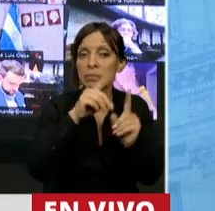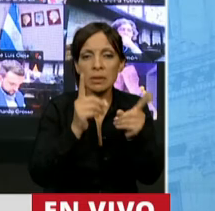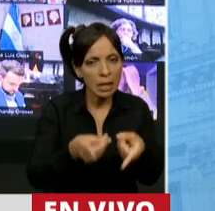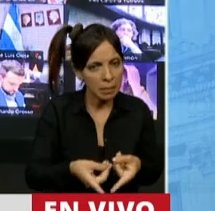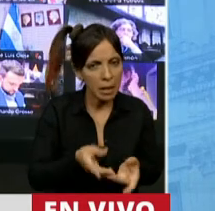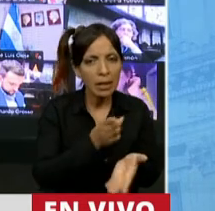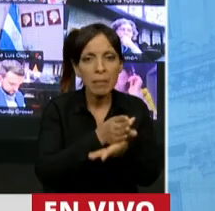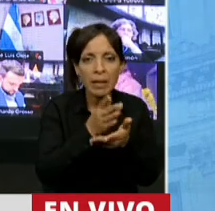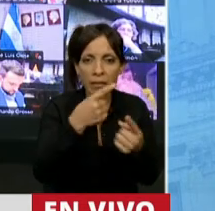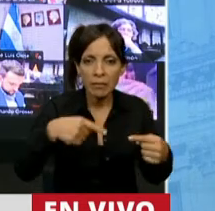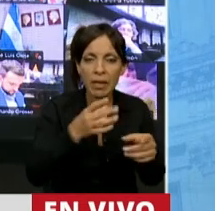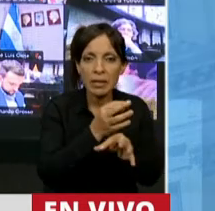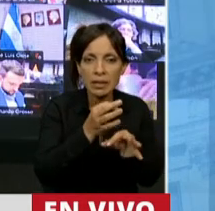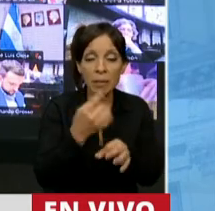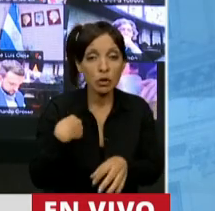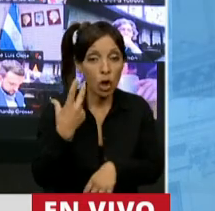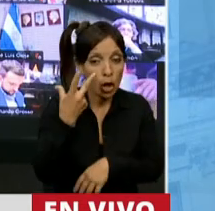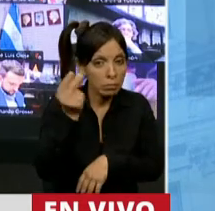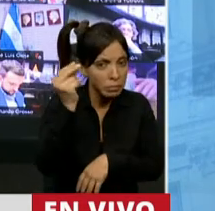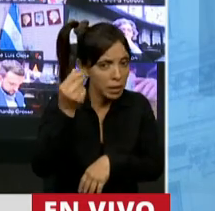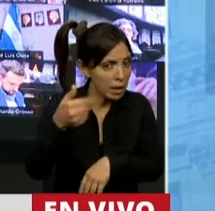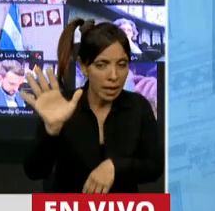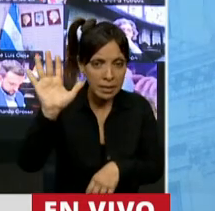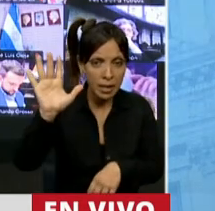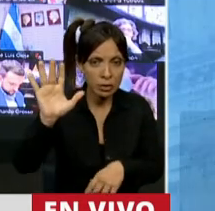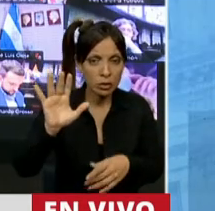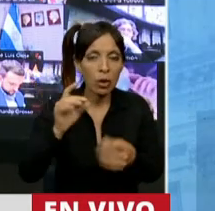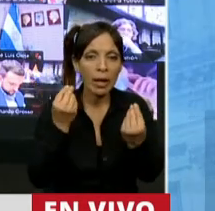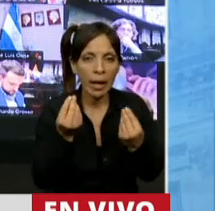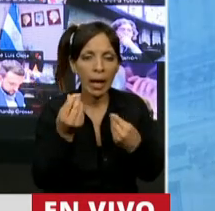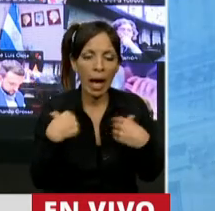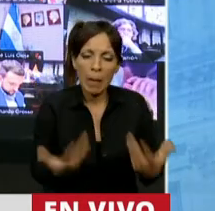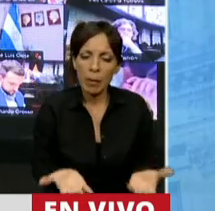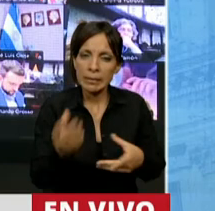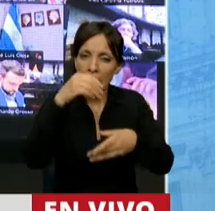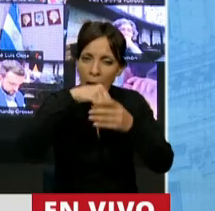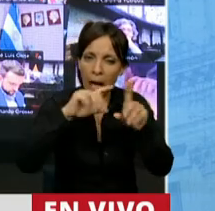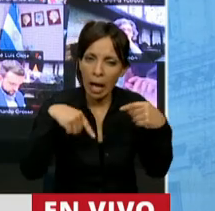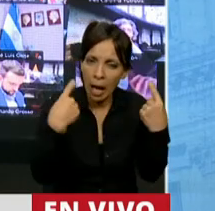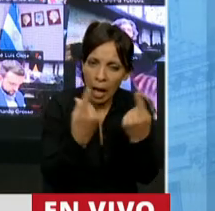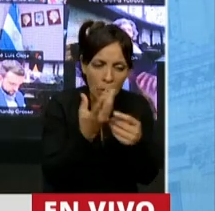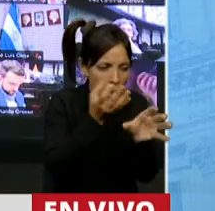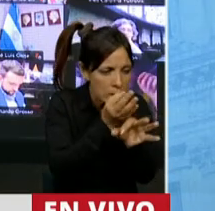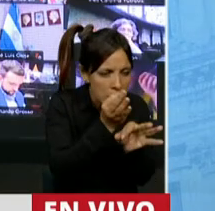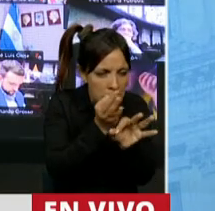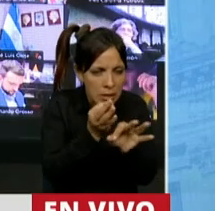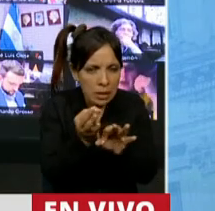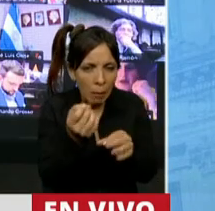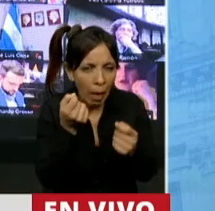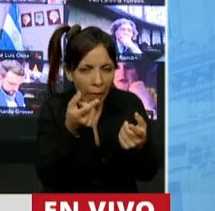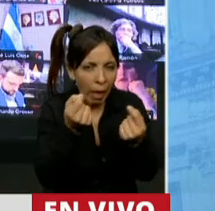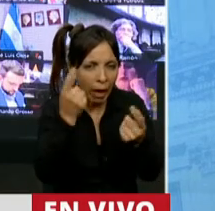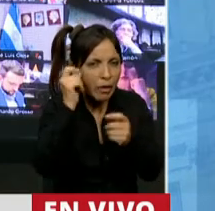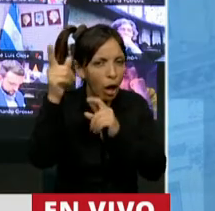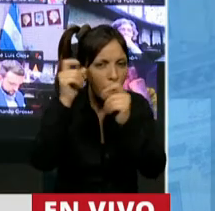cátedra. Pero rechazo y repudio el adoctrinamiento en todo el sistema educativo,